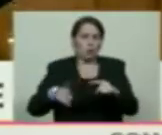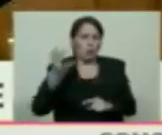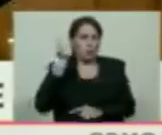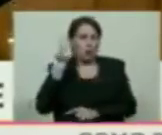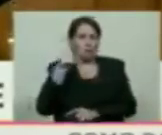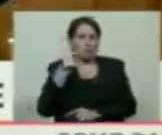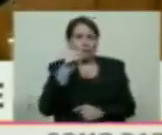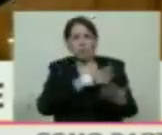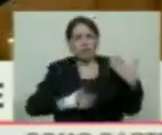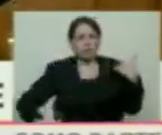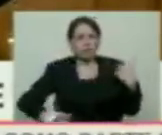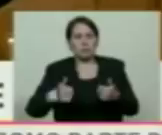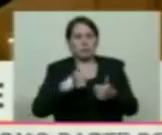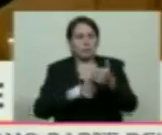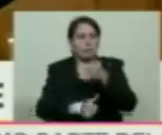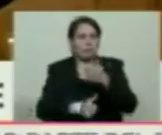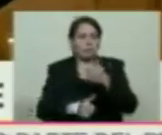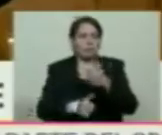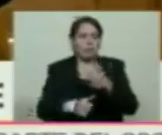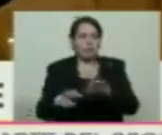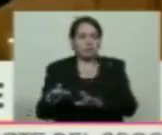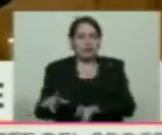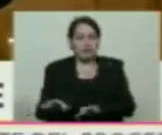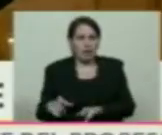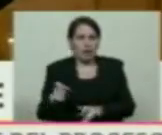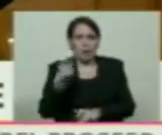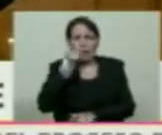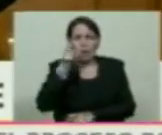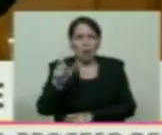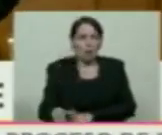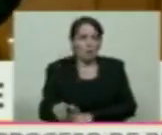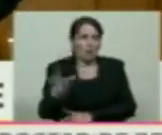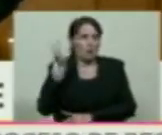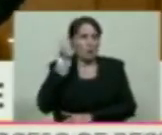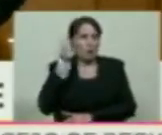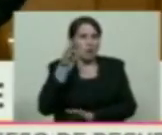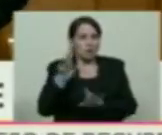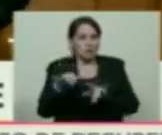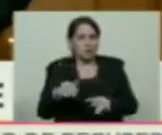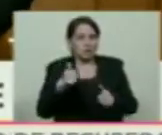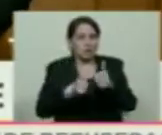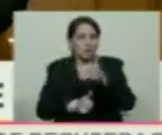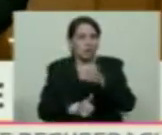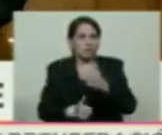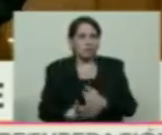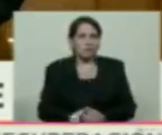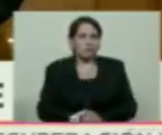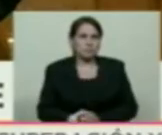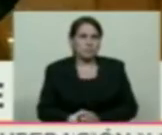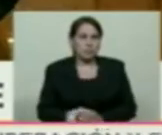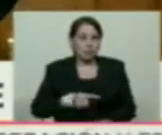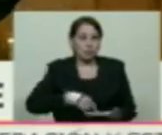segunda vicepresidenta. Fidel Ernesto Vázquez, secretario. Carolis Elena Pérez, subsecretaria.